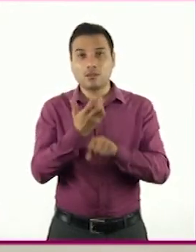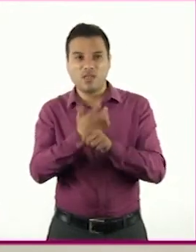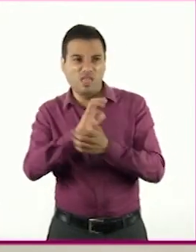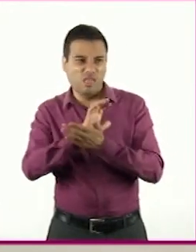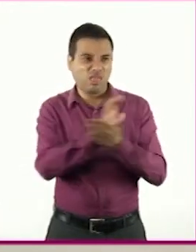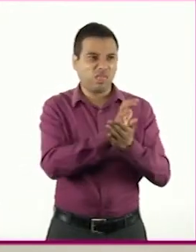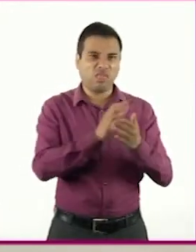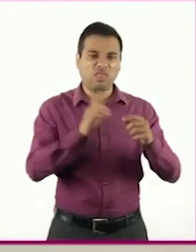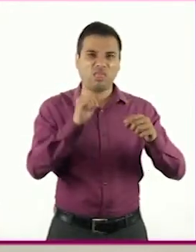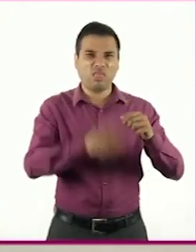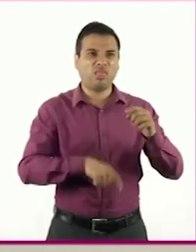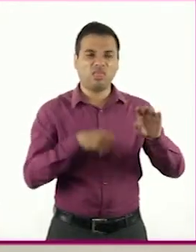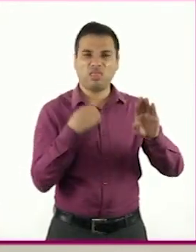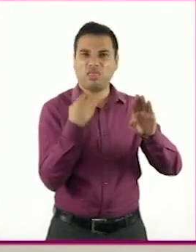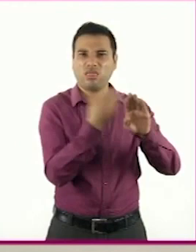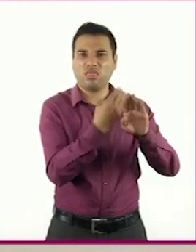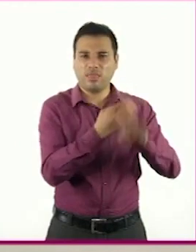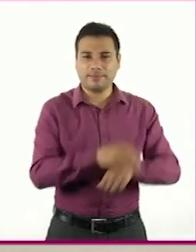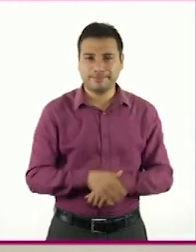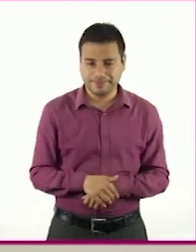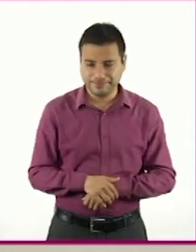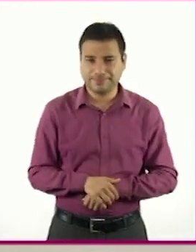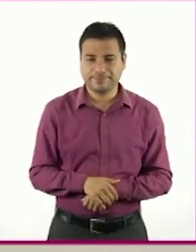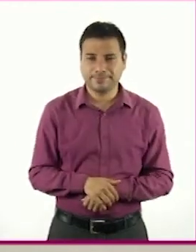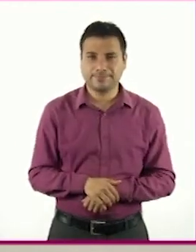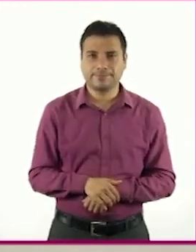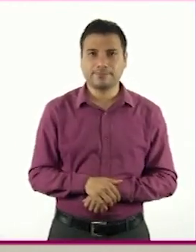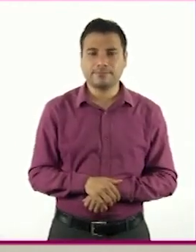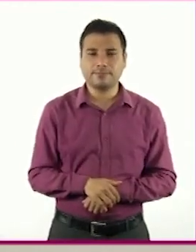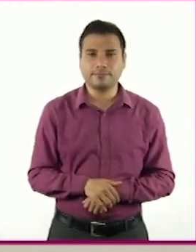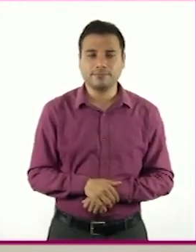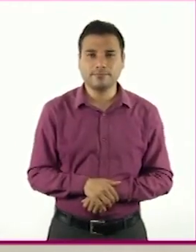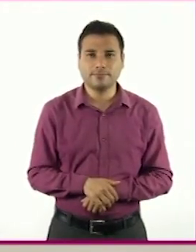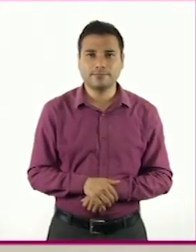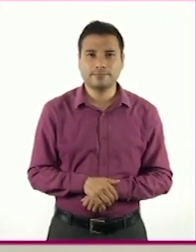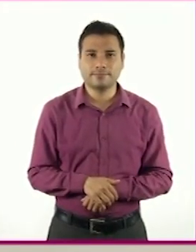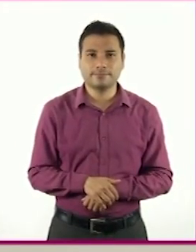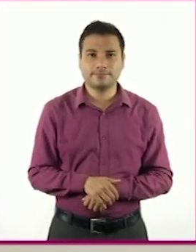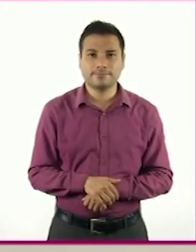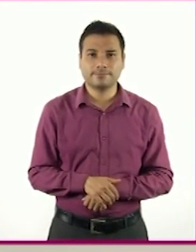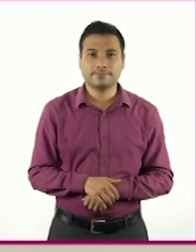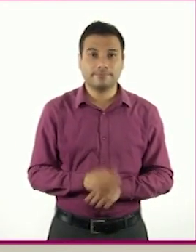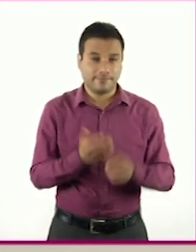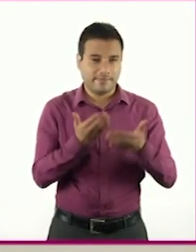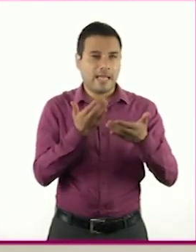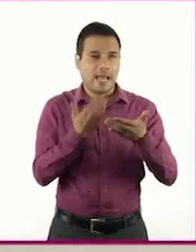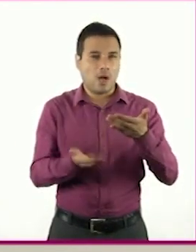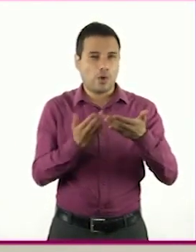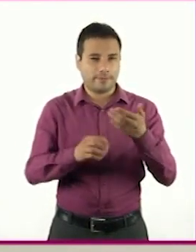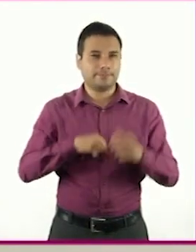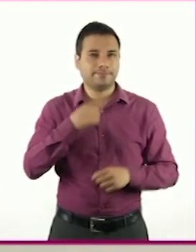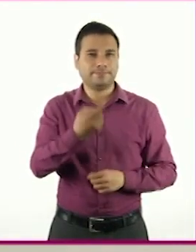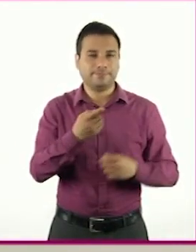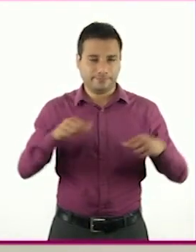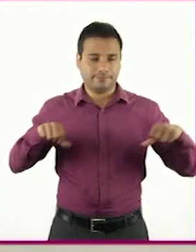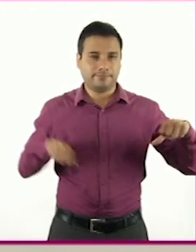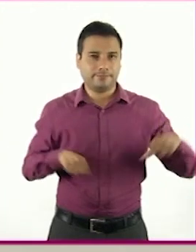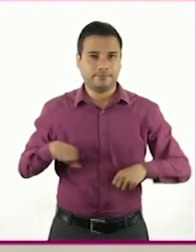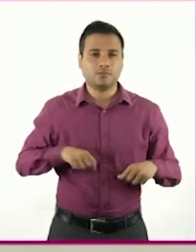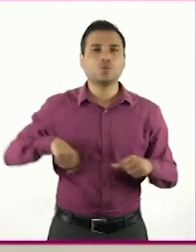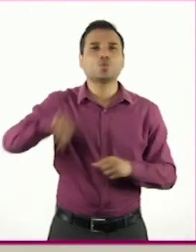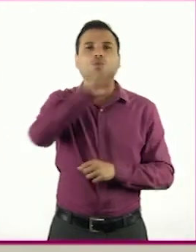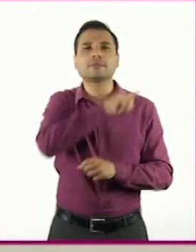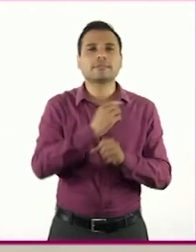cultura diferente, con fuertes raíces mexicanas. En esta ocasión, el reto que les propongo consistirá en que investiguen